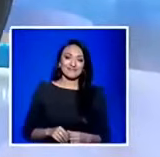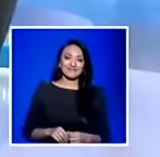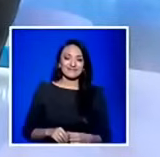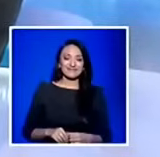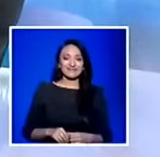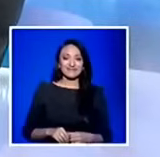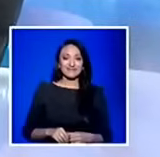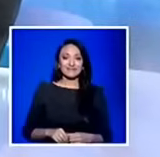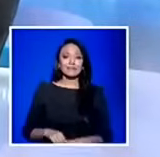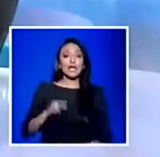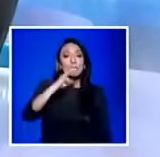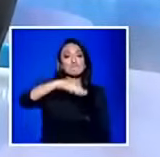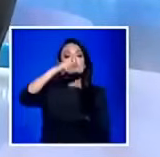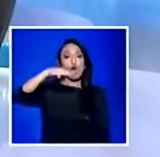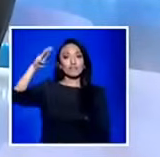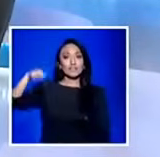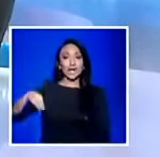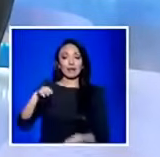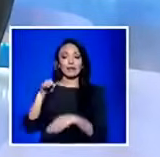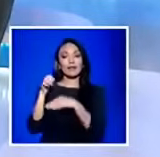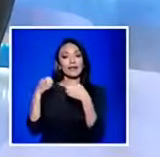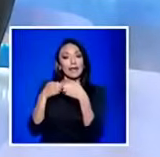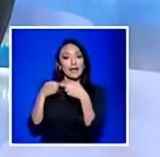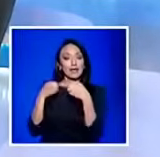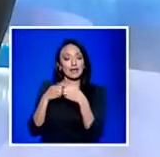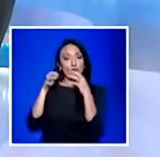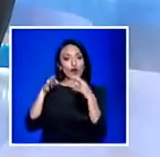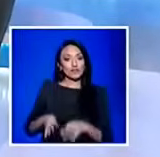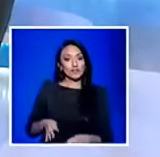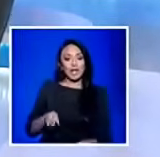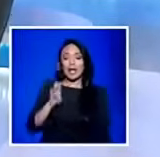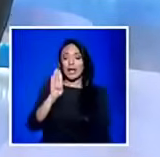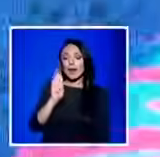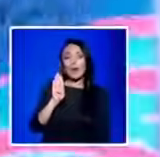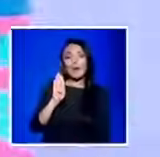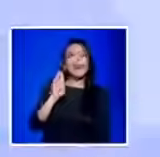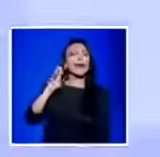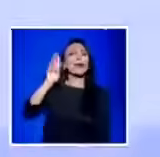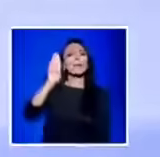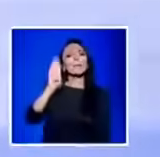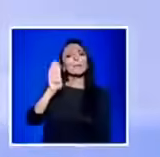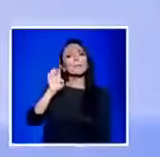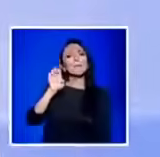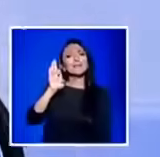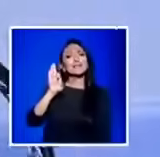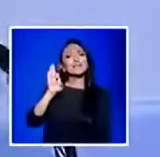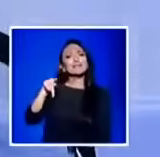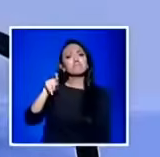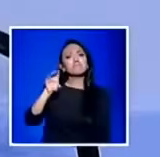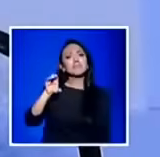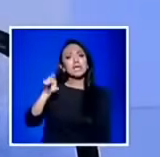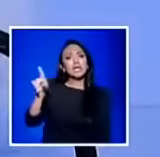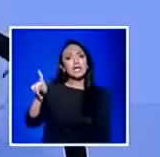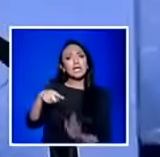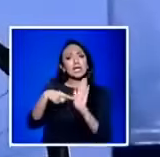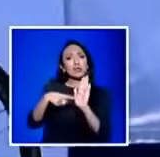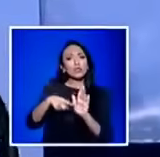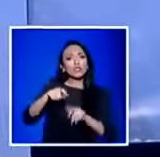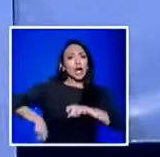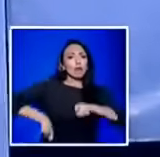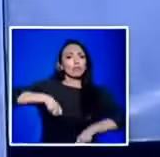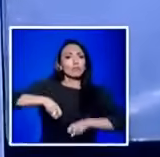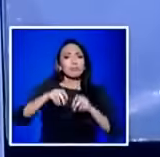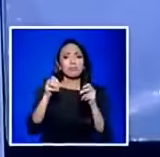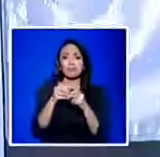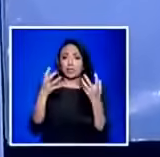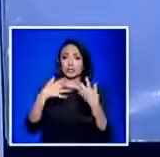Y el Movistar Best PC realizó el lanzamiento oficial de todo su equipo para la temporada 2024. Se trata de la escuadra más